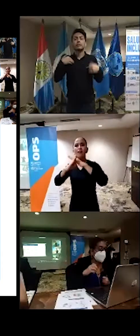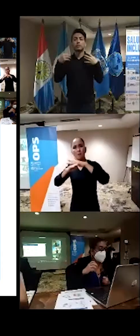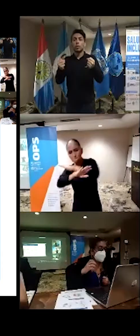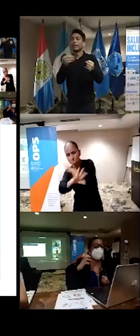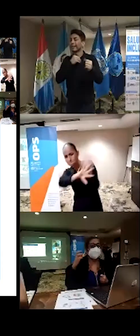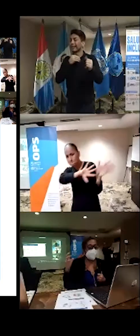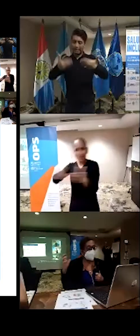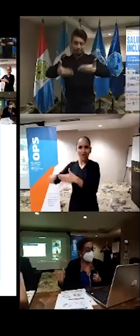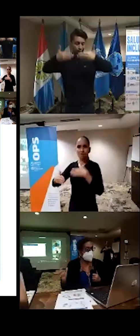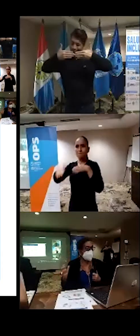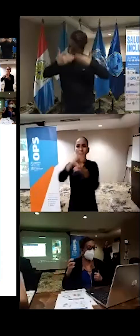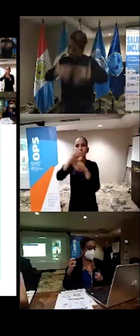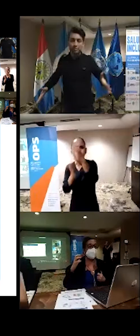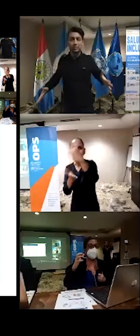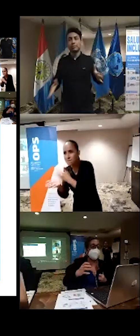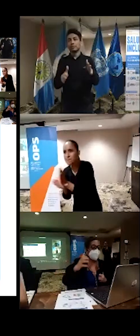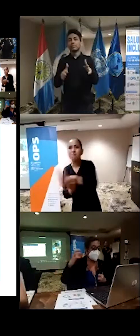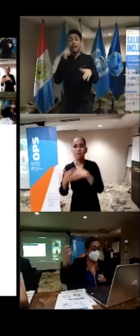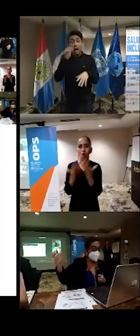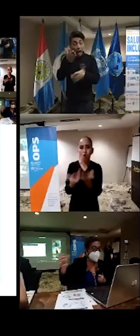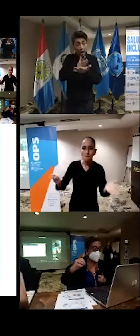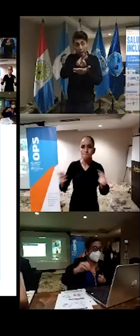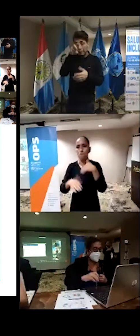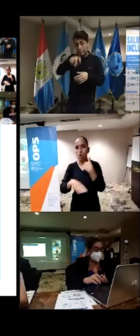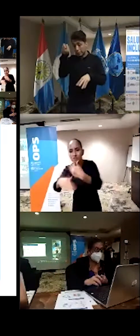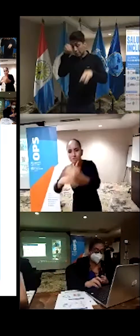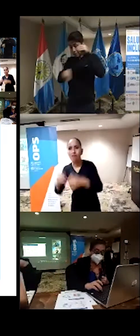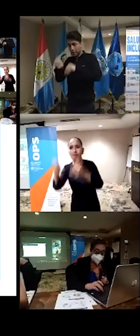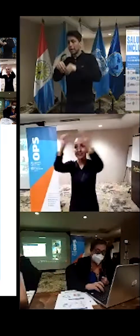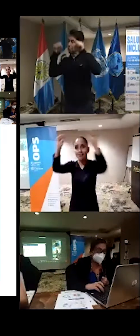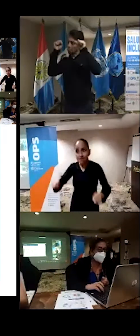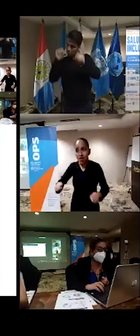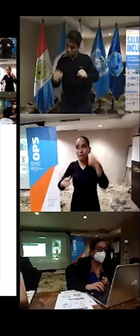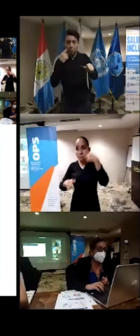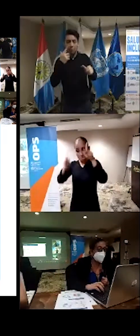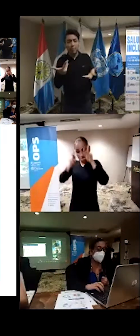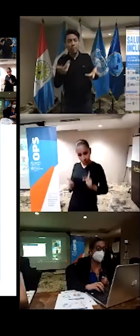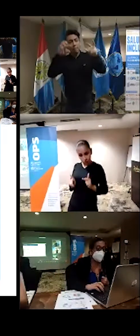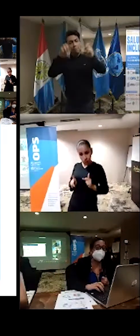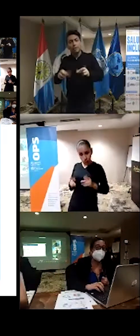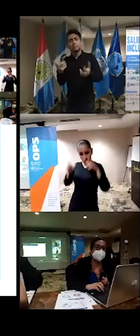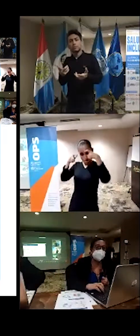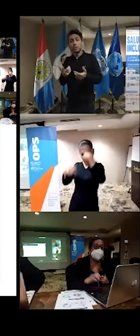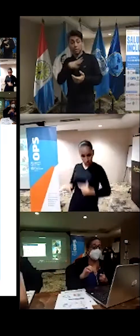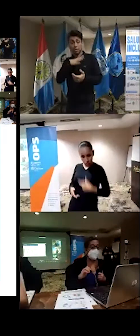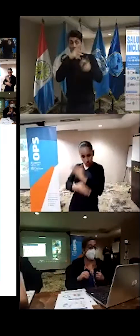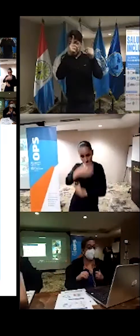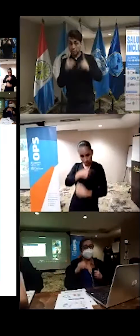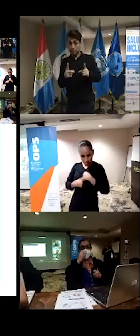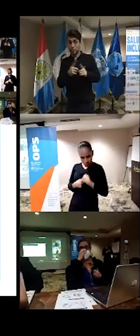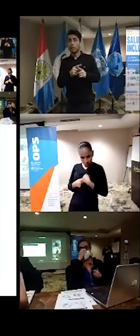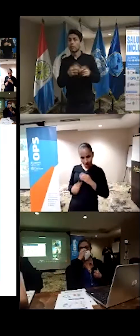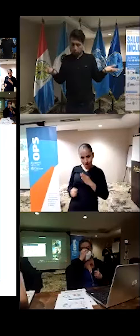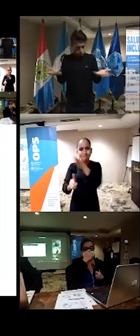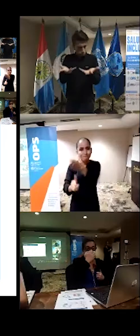Es modificar cosas, procedimientos o sistemas que permitan a una persona con una discapacidad que lo use